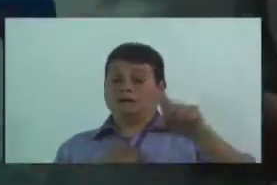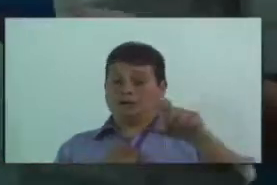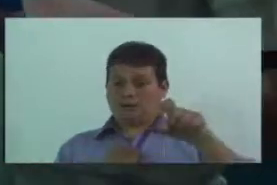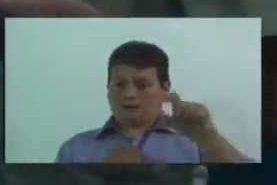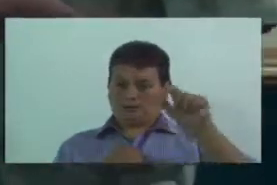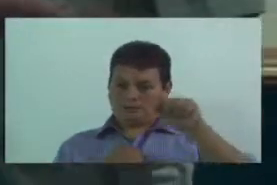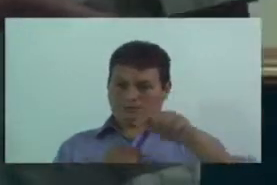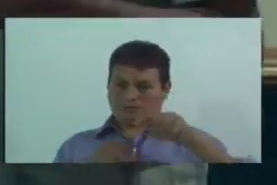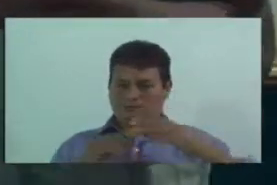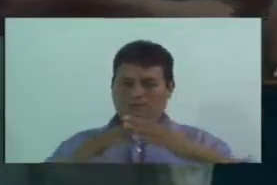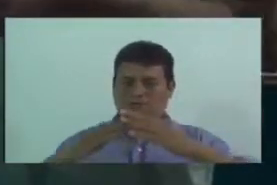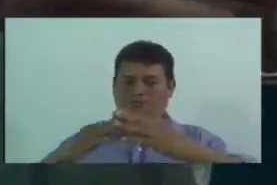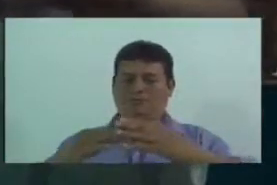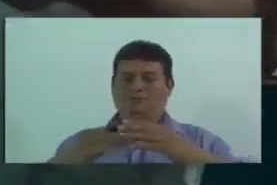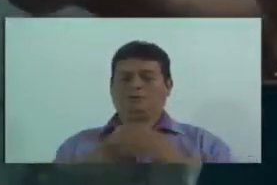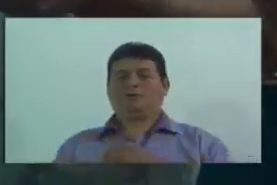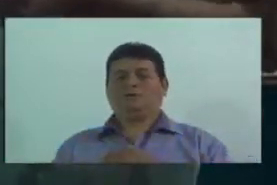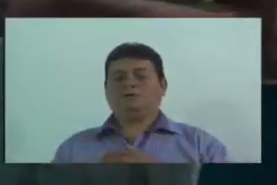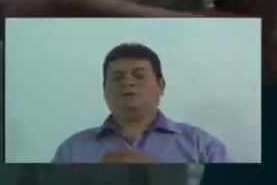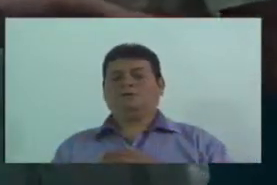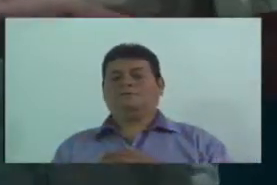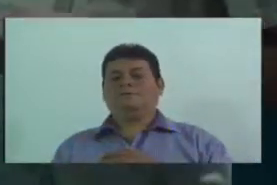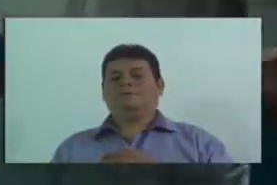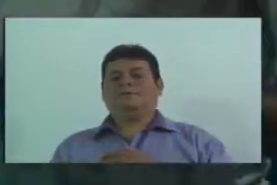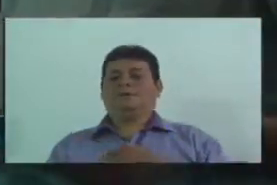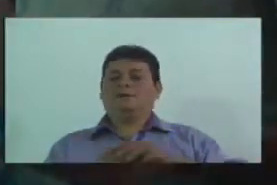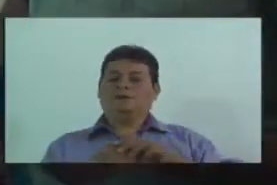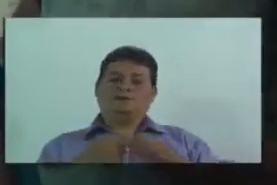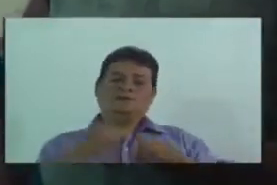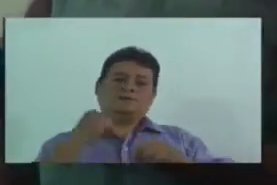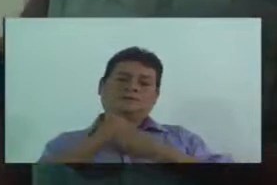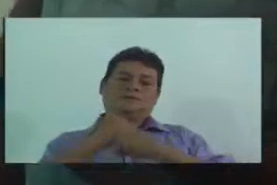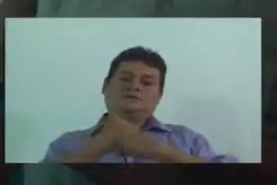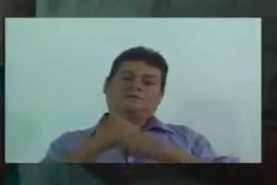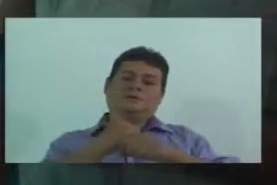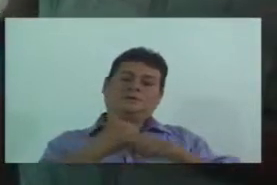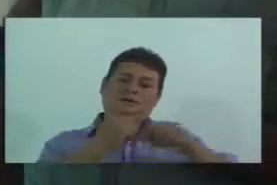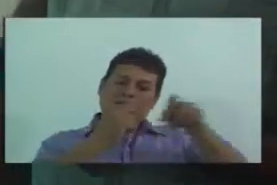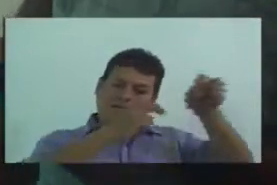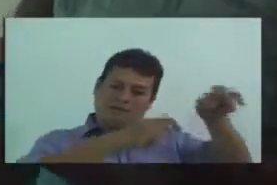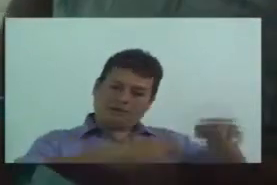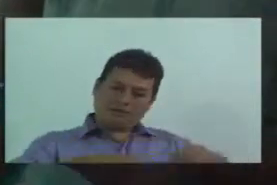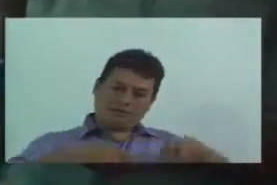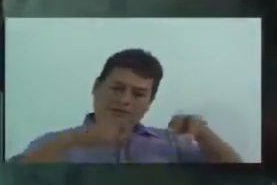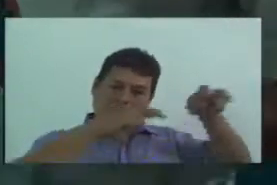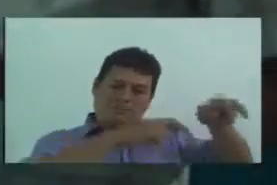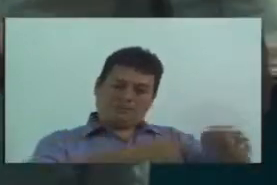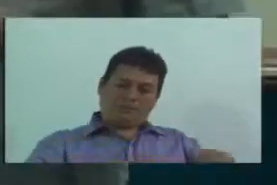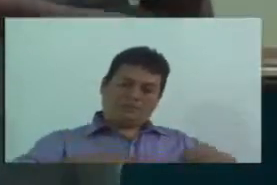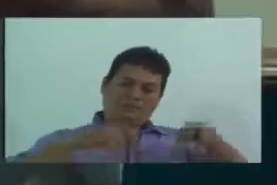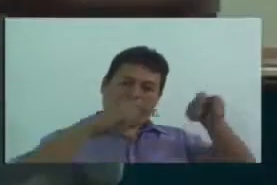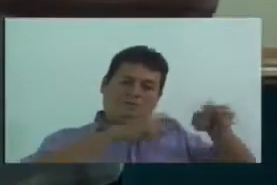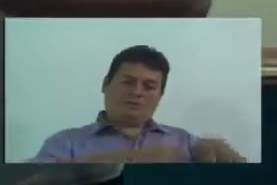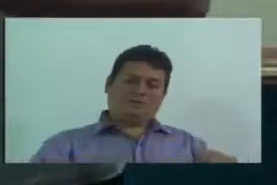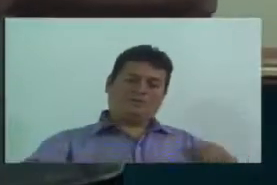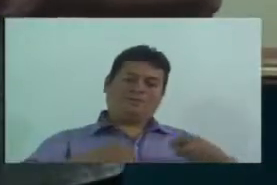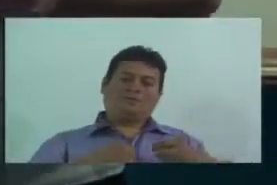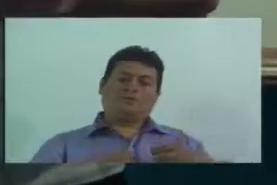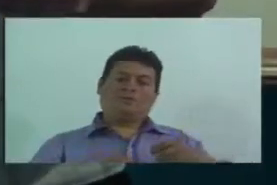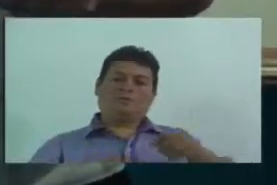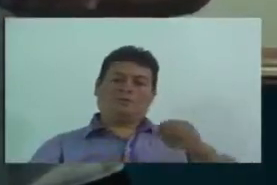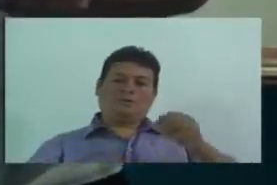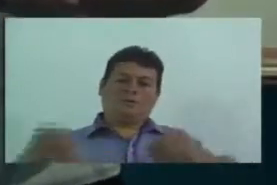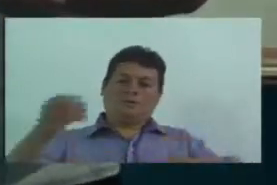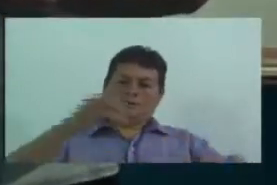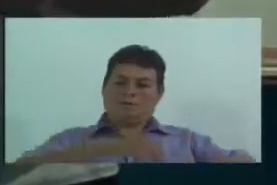kwei lolita su haituba oñenitu kokwe ipehe opaisha waka awo kwera